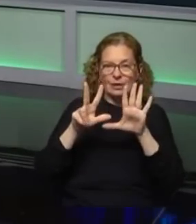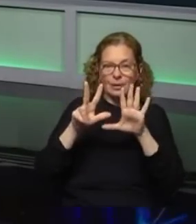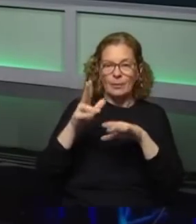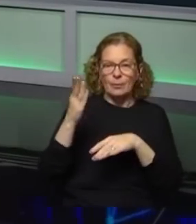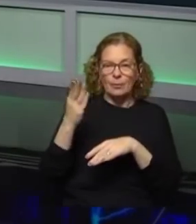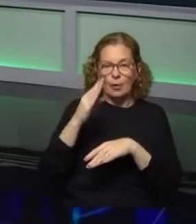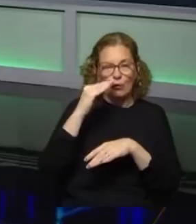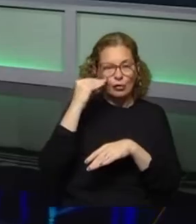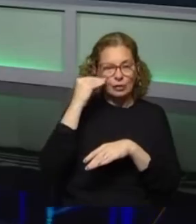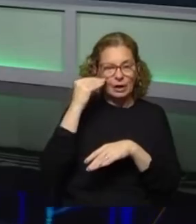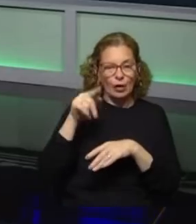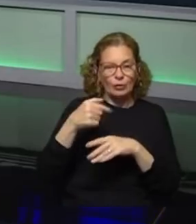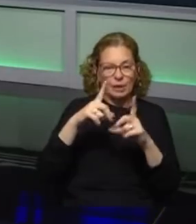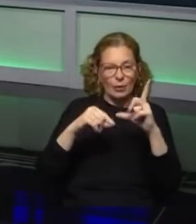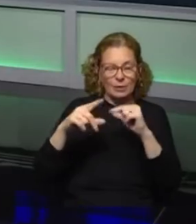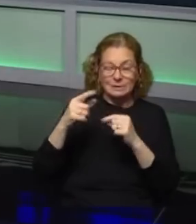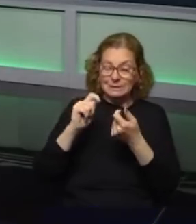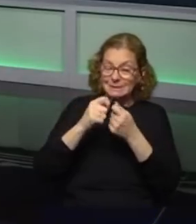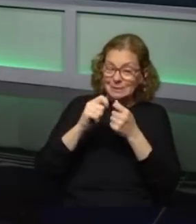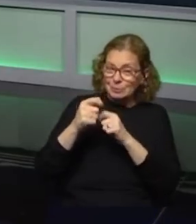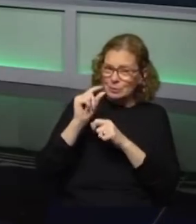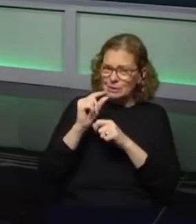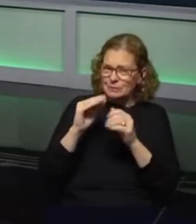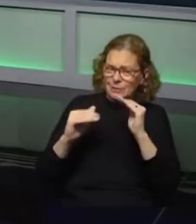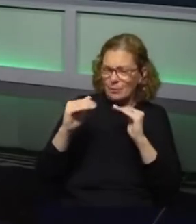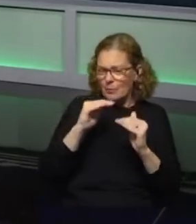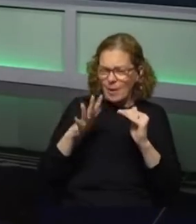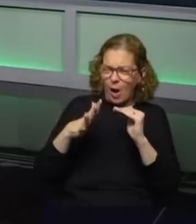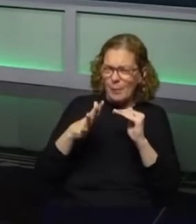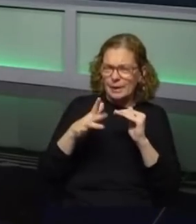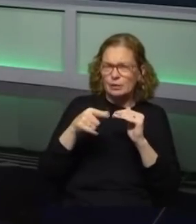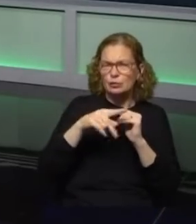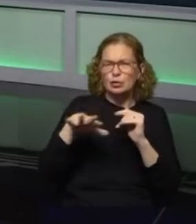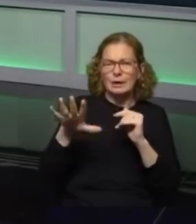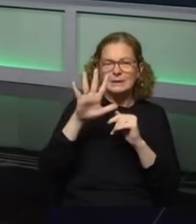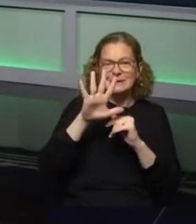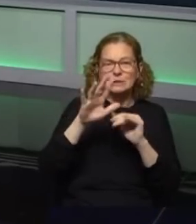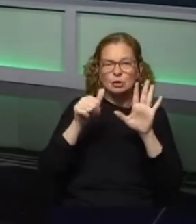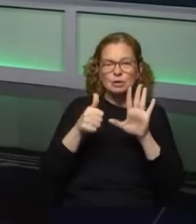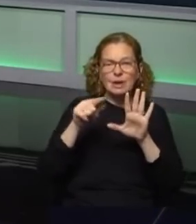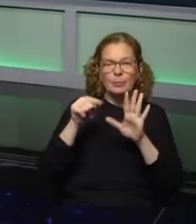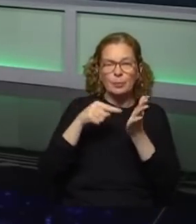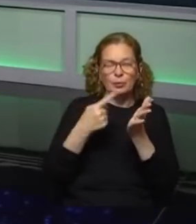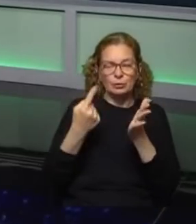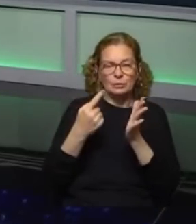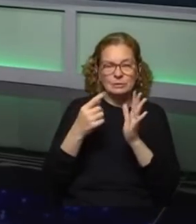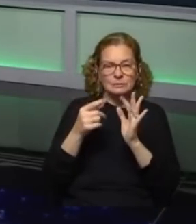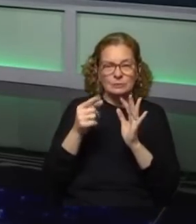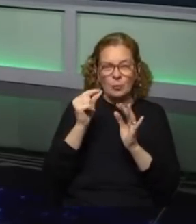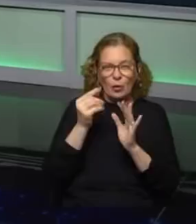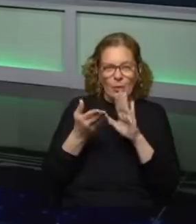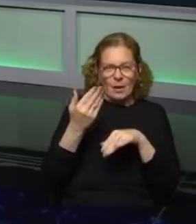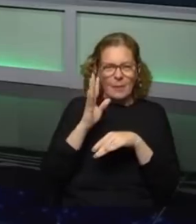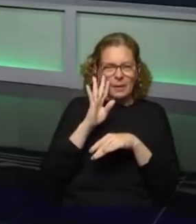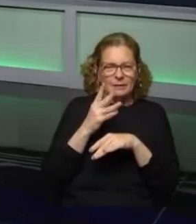seguir bolsonaro hay otras encuestas que matizan un poquito más pero Todas se manejan dentro de un margen de cinco o seis puntos porcentuales capaz que un poco más